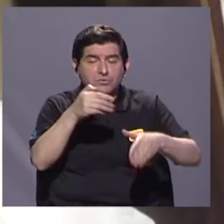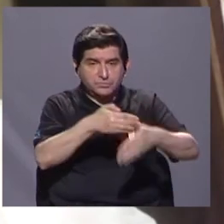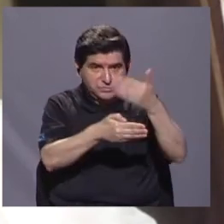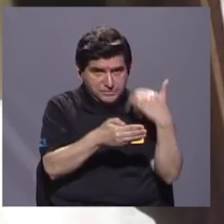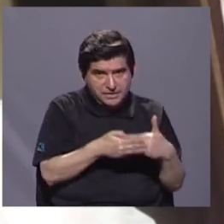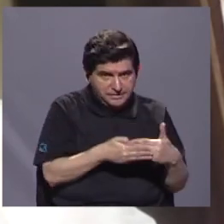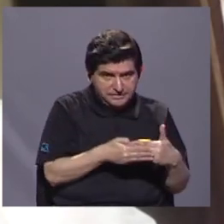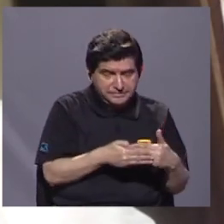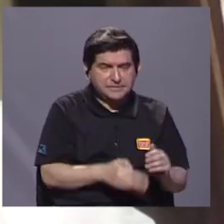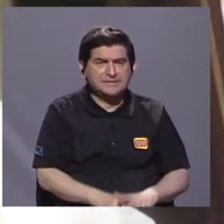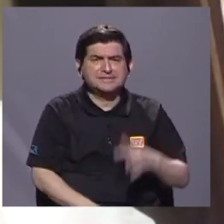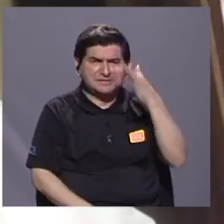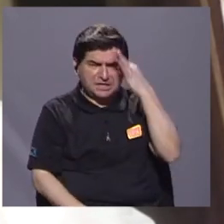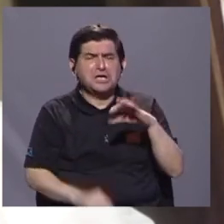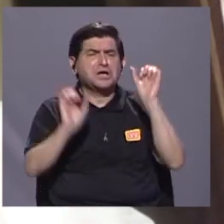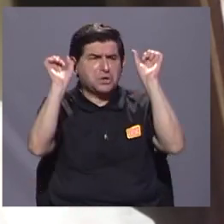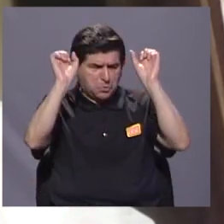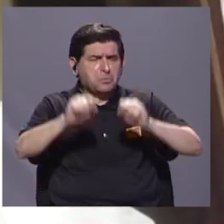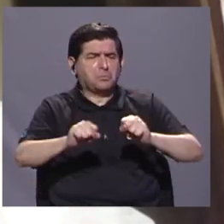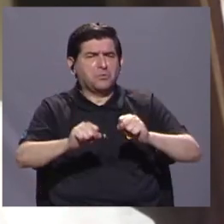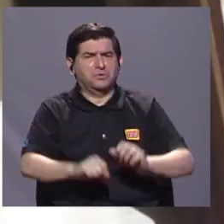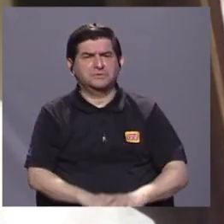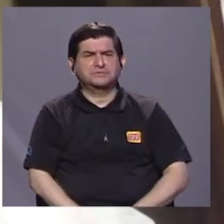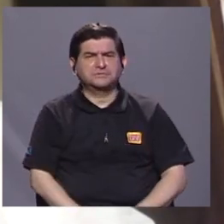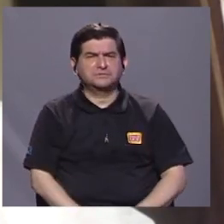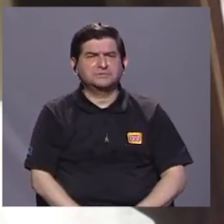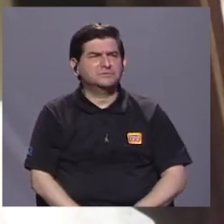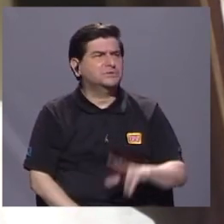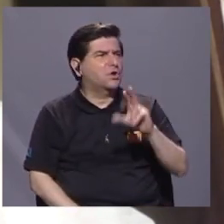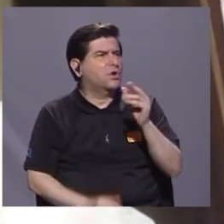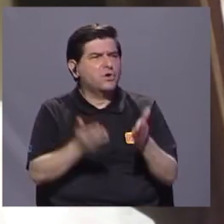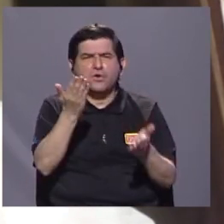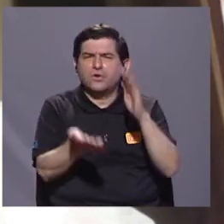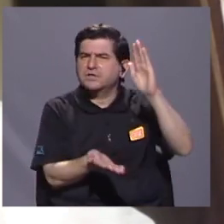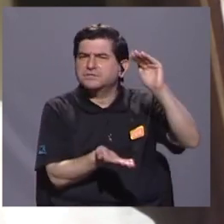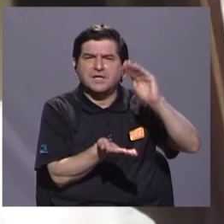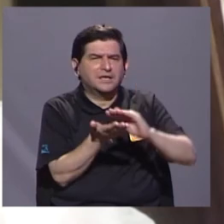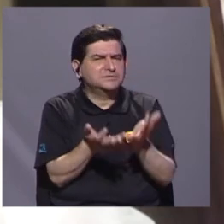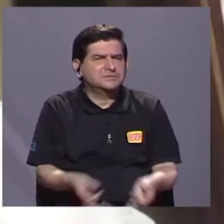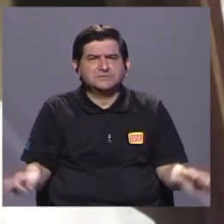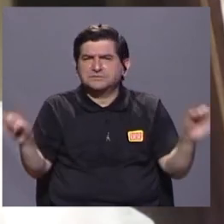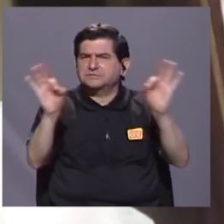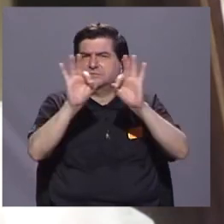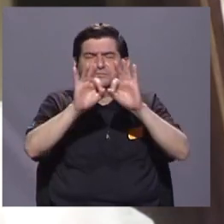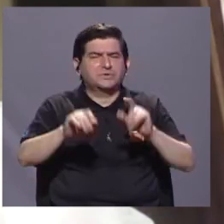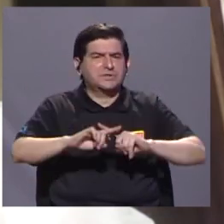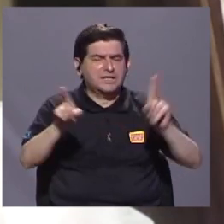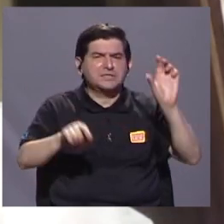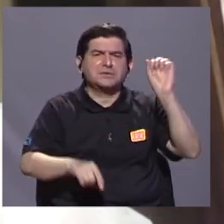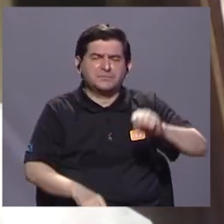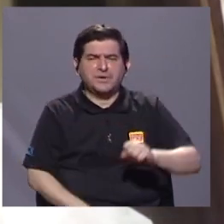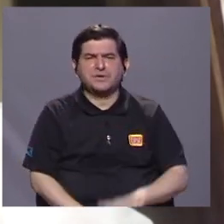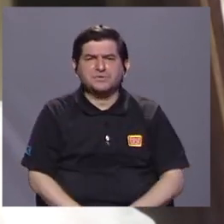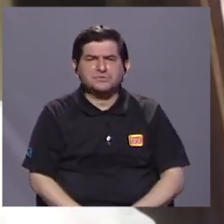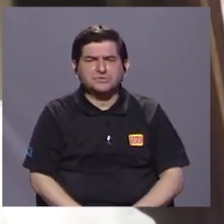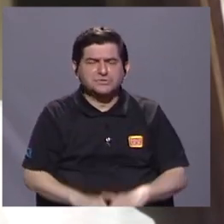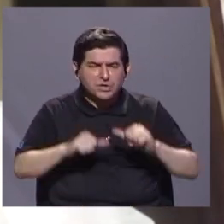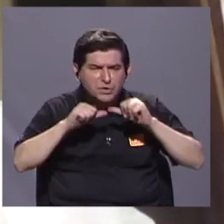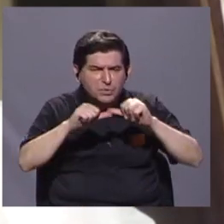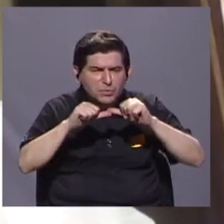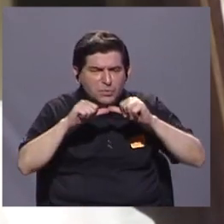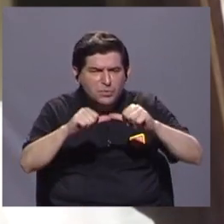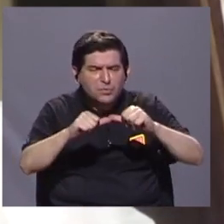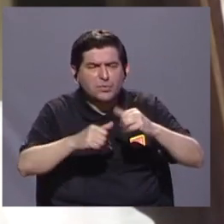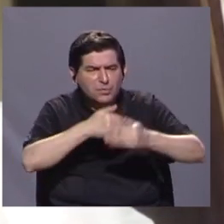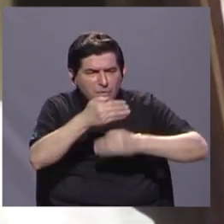momento. Y creo que eso se ha logrado, digamos, no tal vez en una reducción importante de los datos, pero sí en una reducción sostenida. ¿Qué es lo